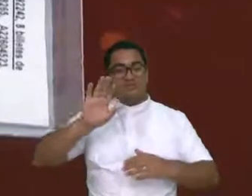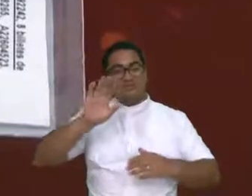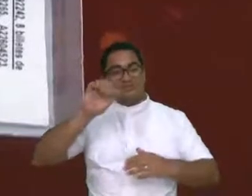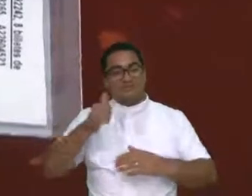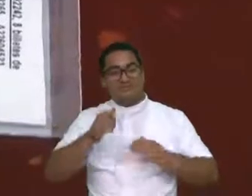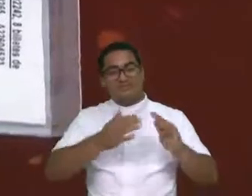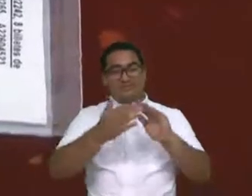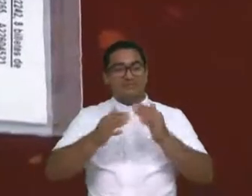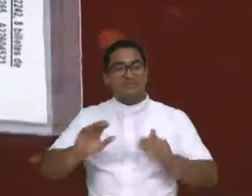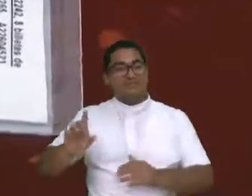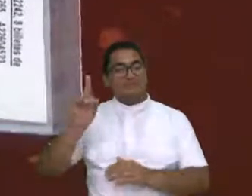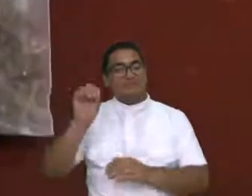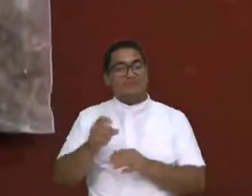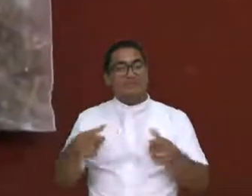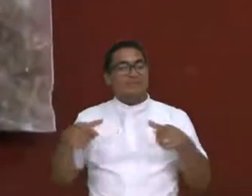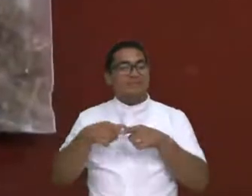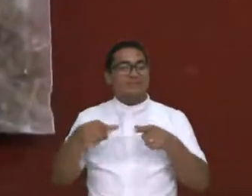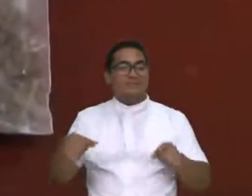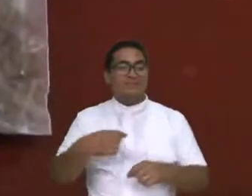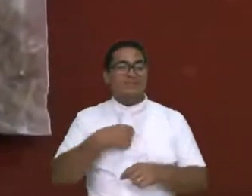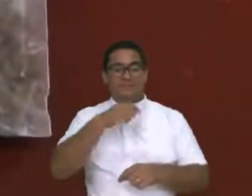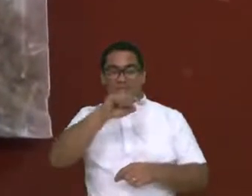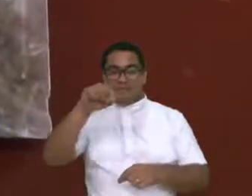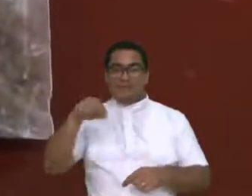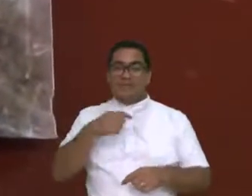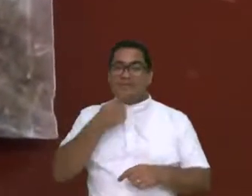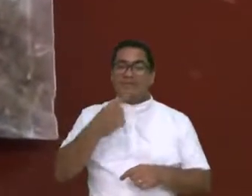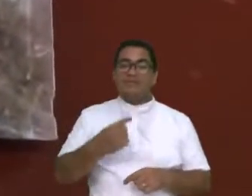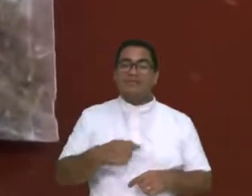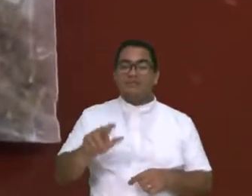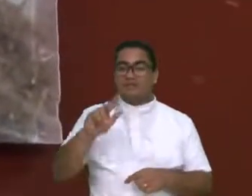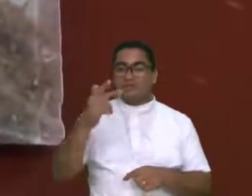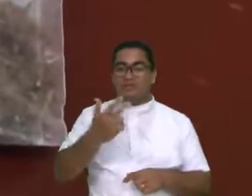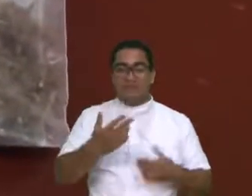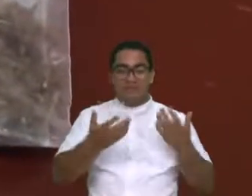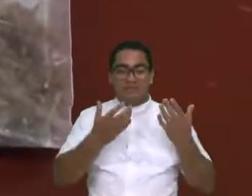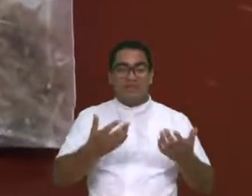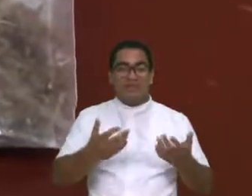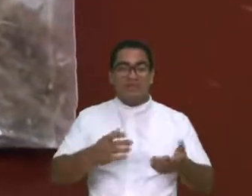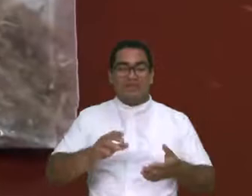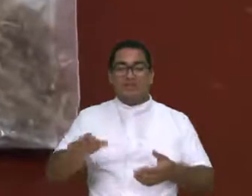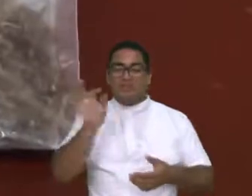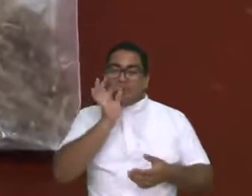Managua, se le ocupa la cantidad de 8 libras de marihuana.